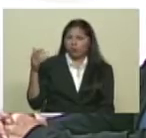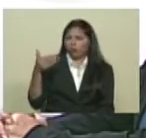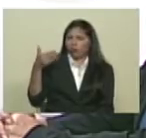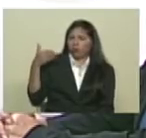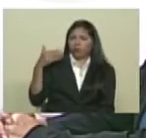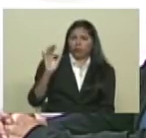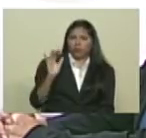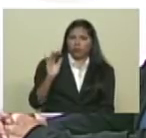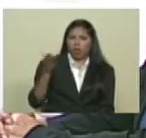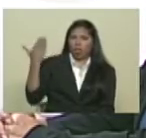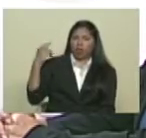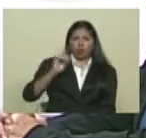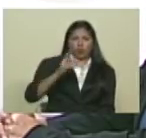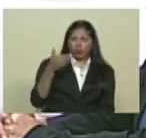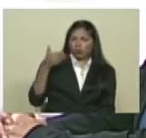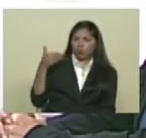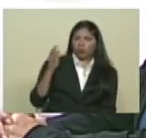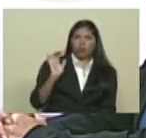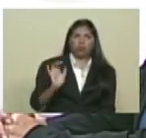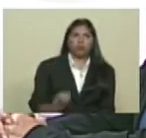antes de ayer.